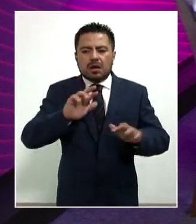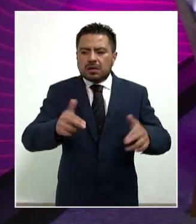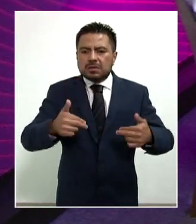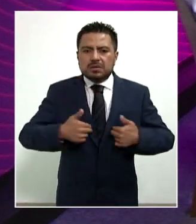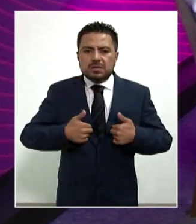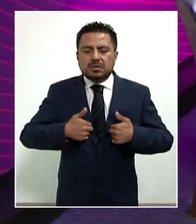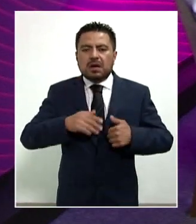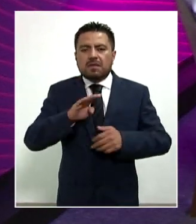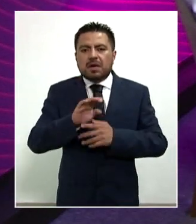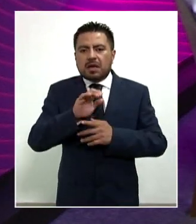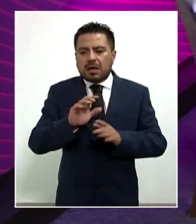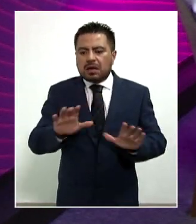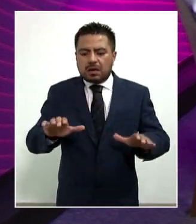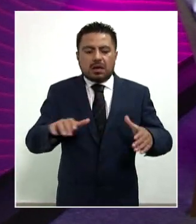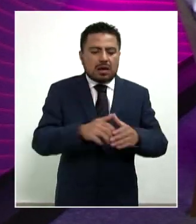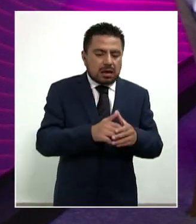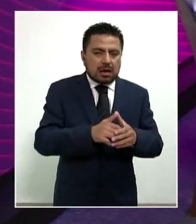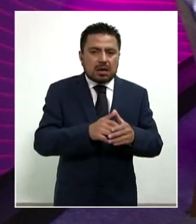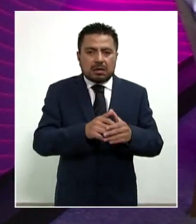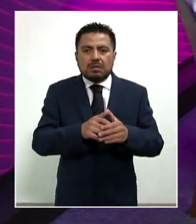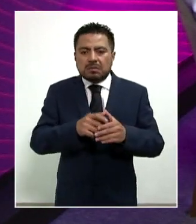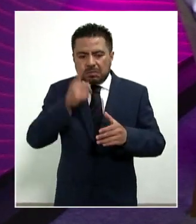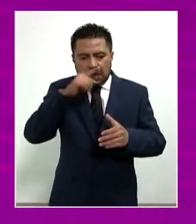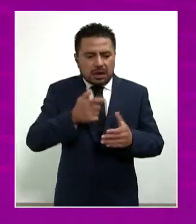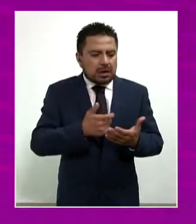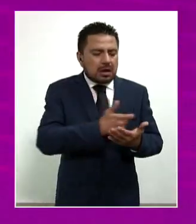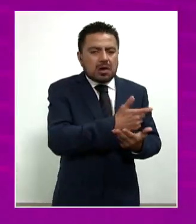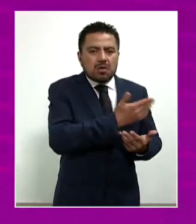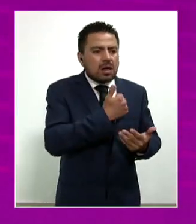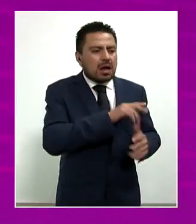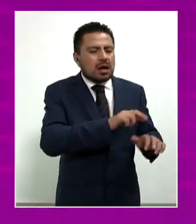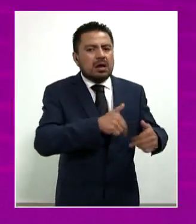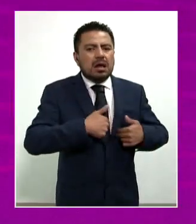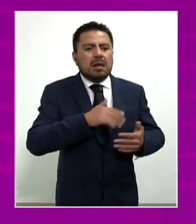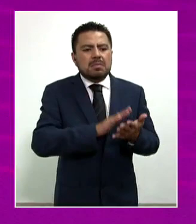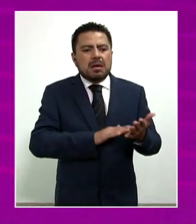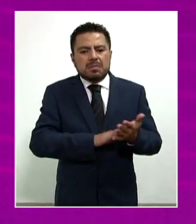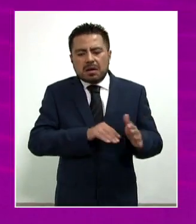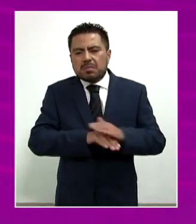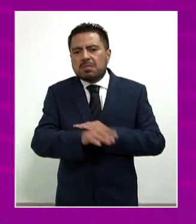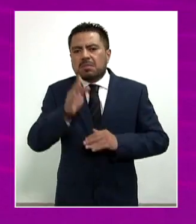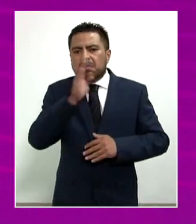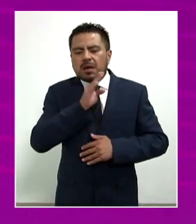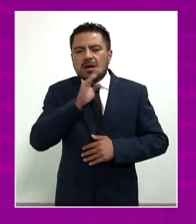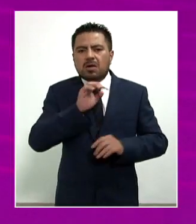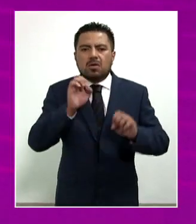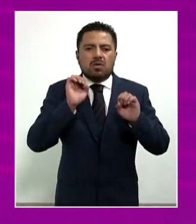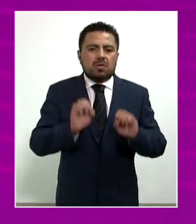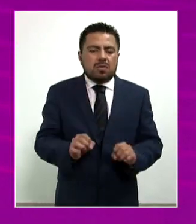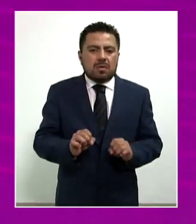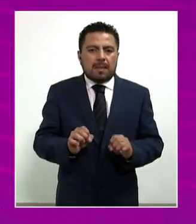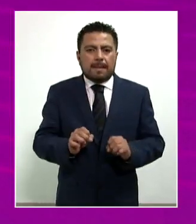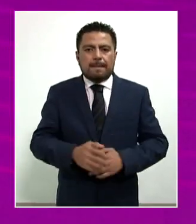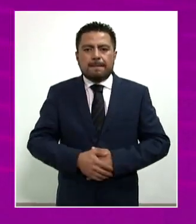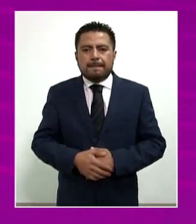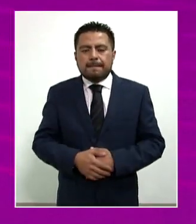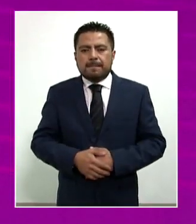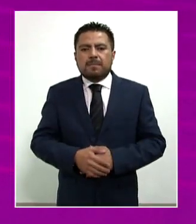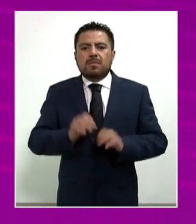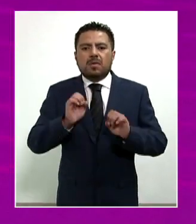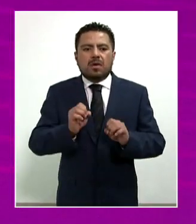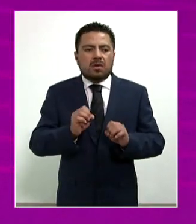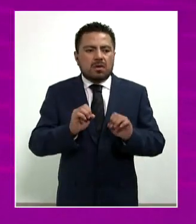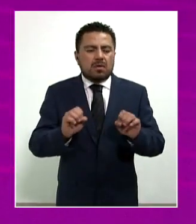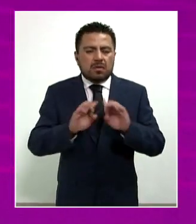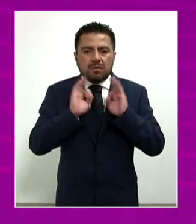beca, se juntaron entre varios para pagarle la beca del que no la recibió porque metió mal sus papeles, o que de algún